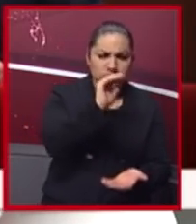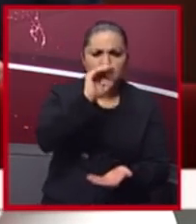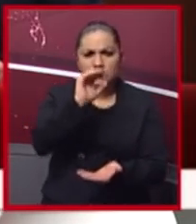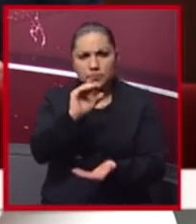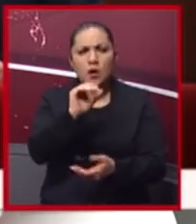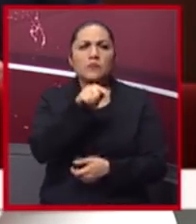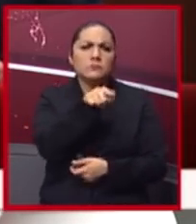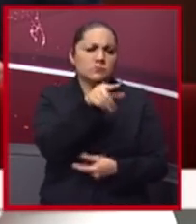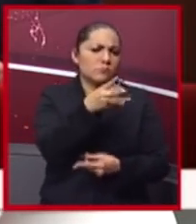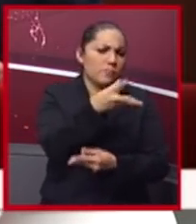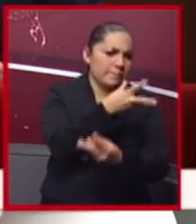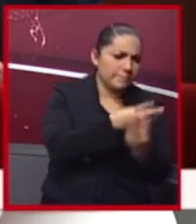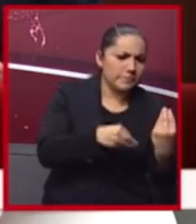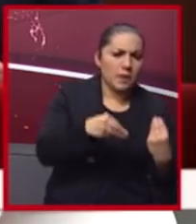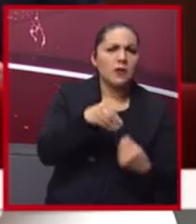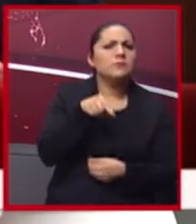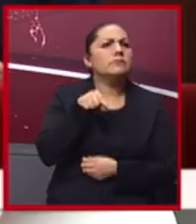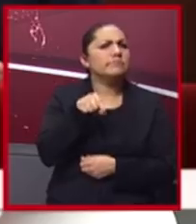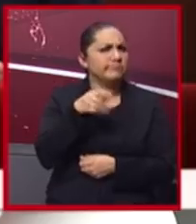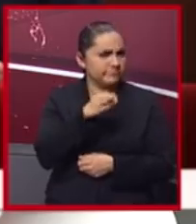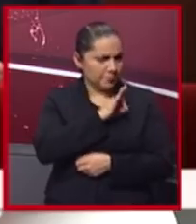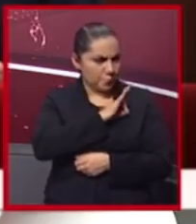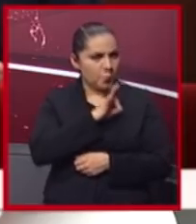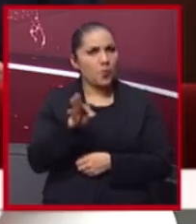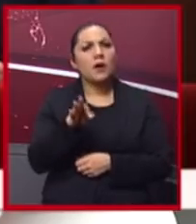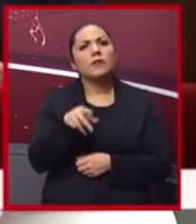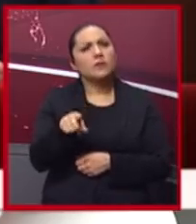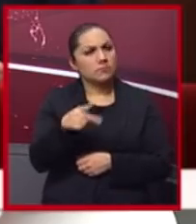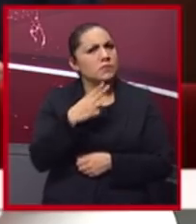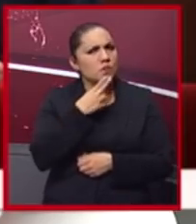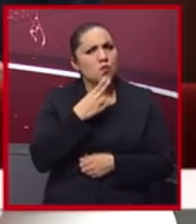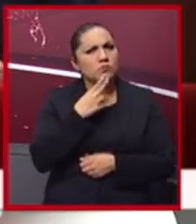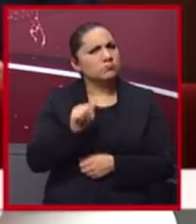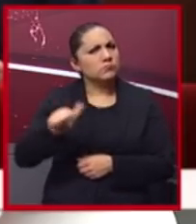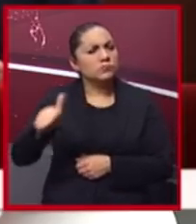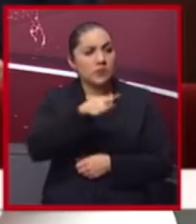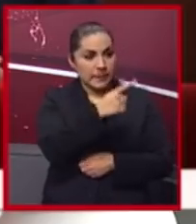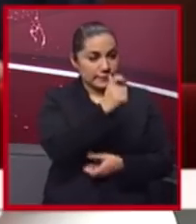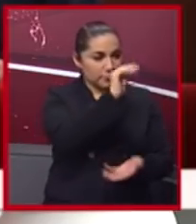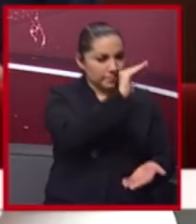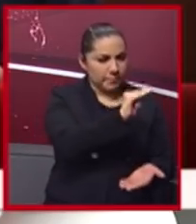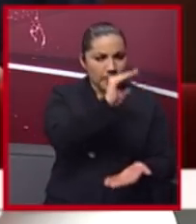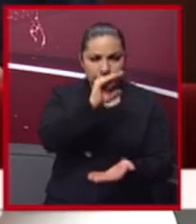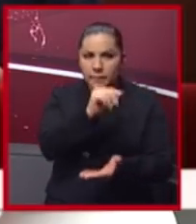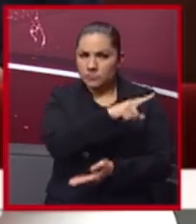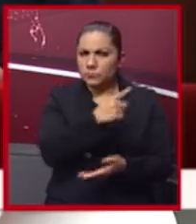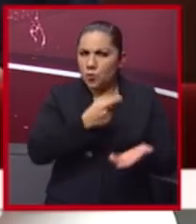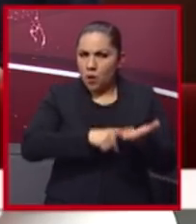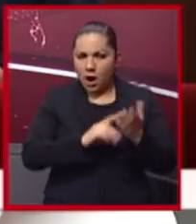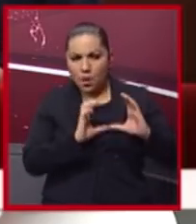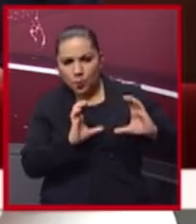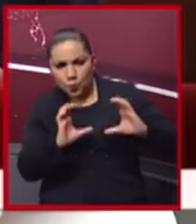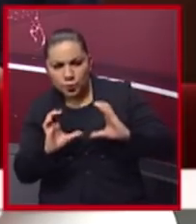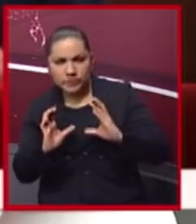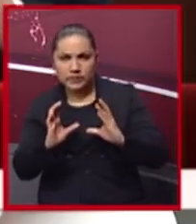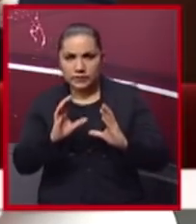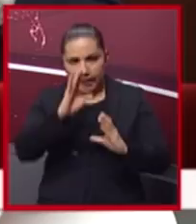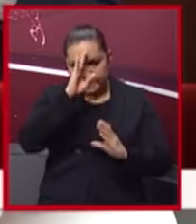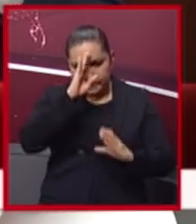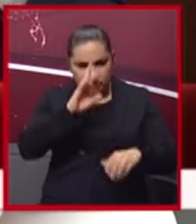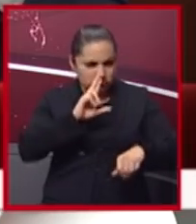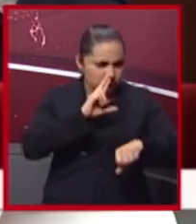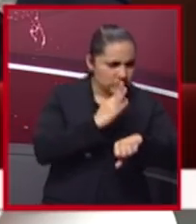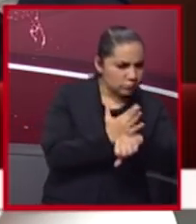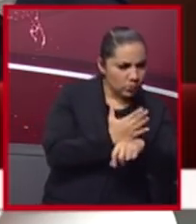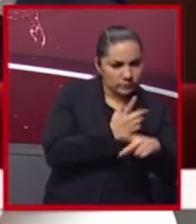provienen de un ejercicio austero, cuidadoso del gasto, están siendo canalizados a proyectos de